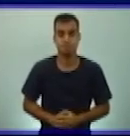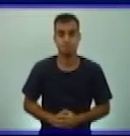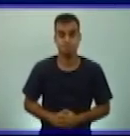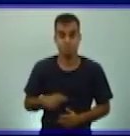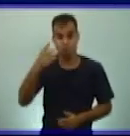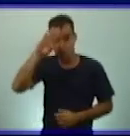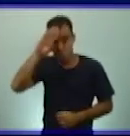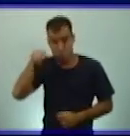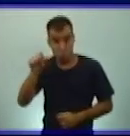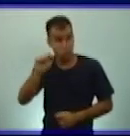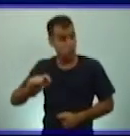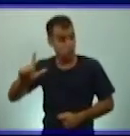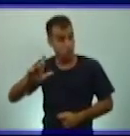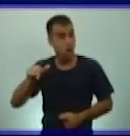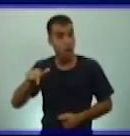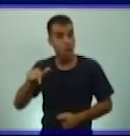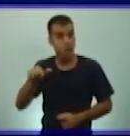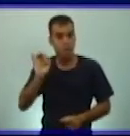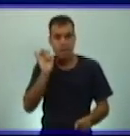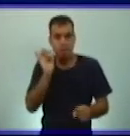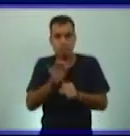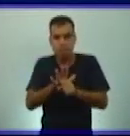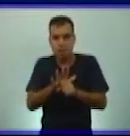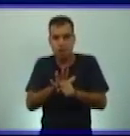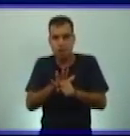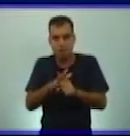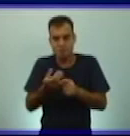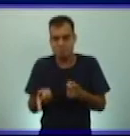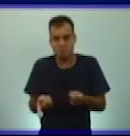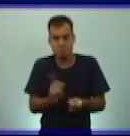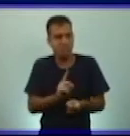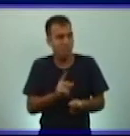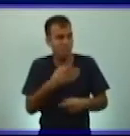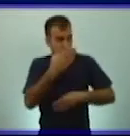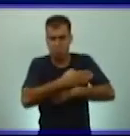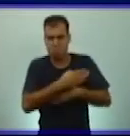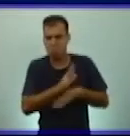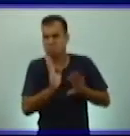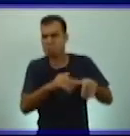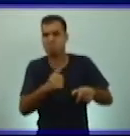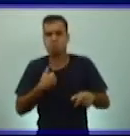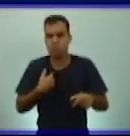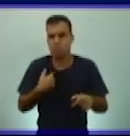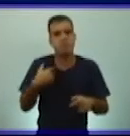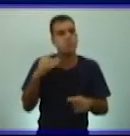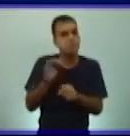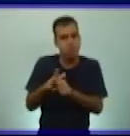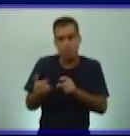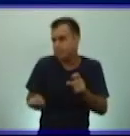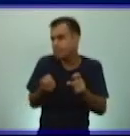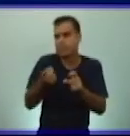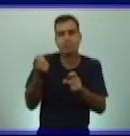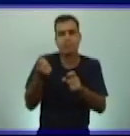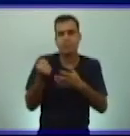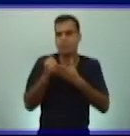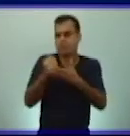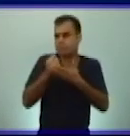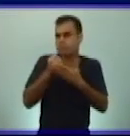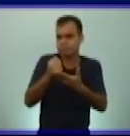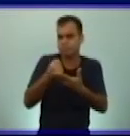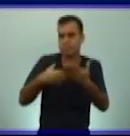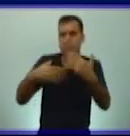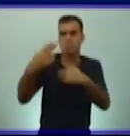socialista cruzó mares y burló el severo bloqueo yanqui y llevó a los argelinos su